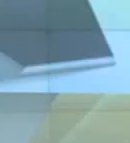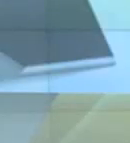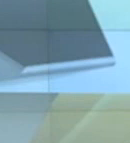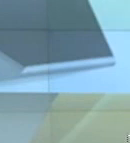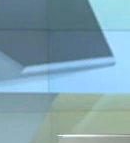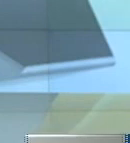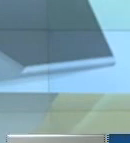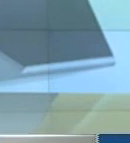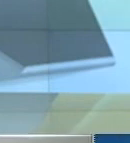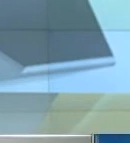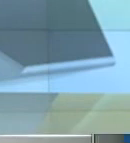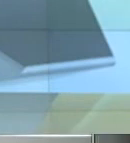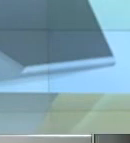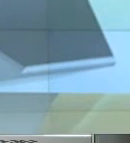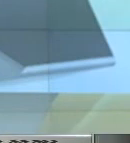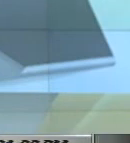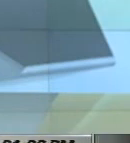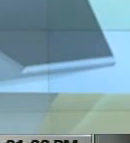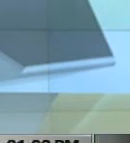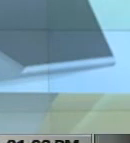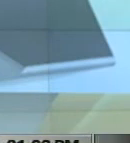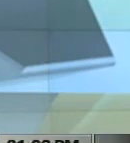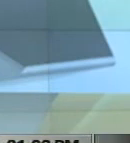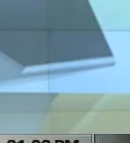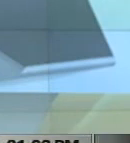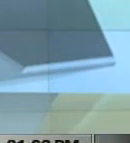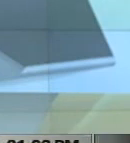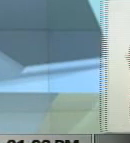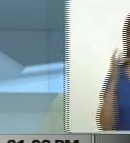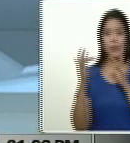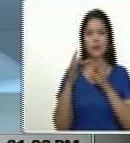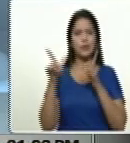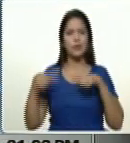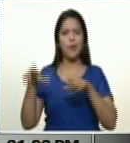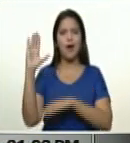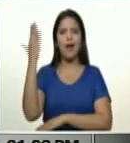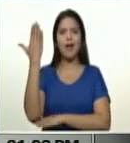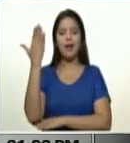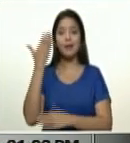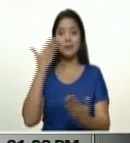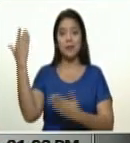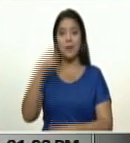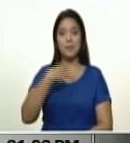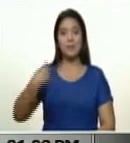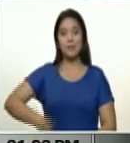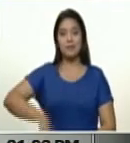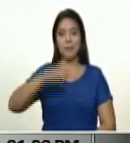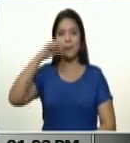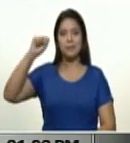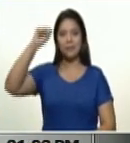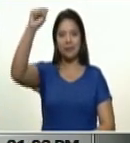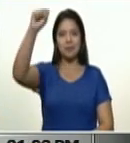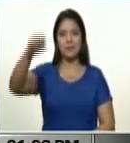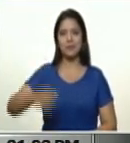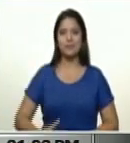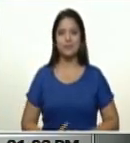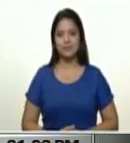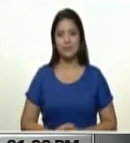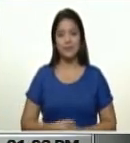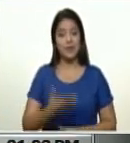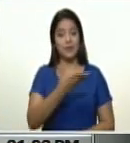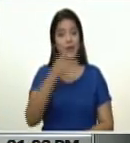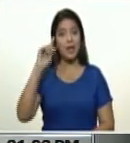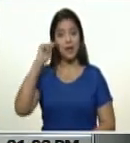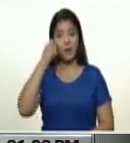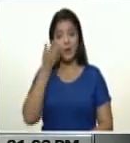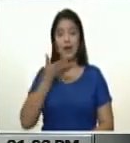de vuelta con más información y nos vamos de inmediato al estado Lara. Ya se encuentra el presidente de la República, Nicolás Maduro. Recordemos que él